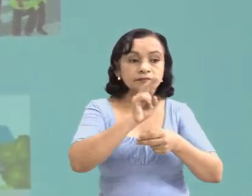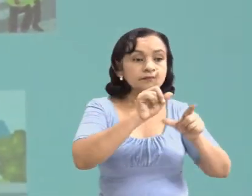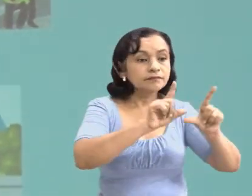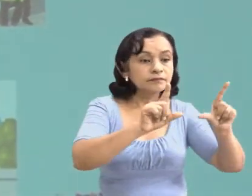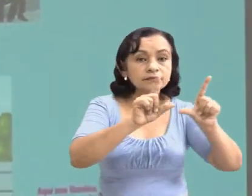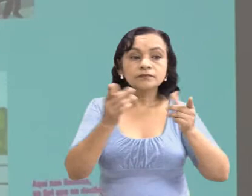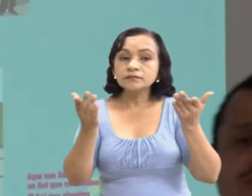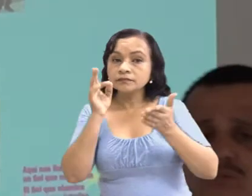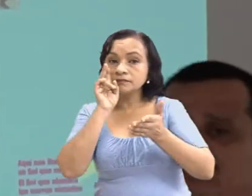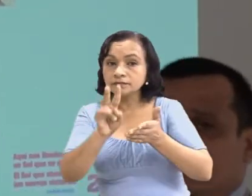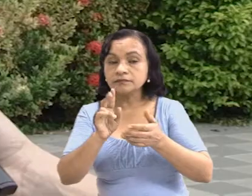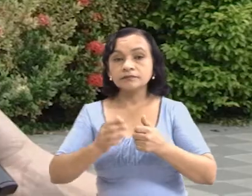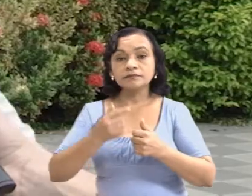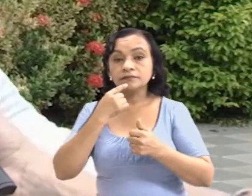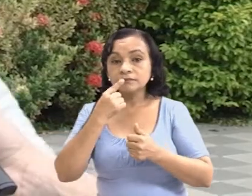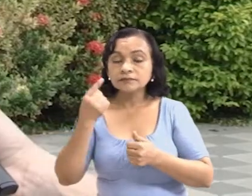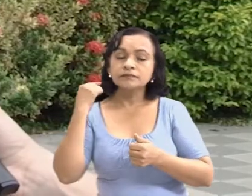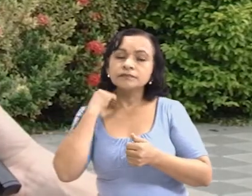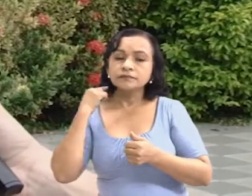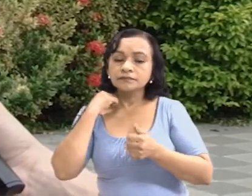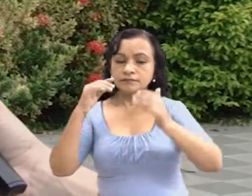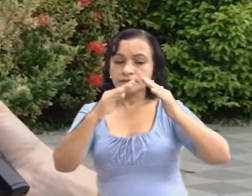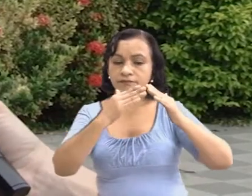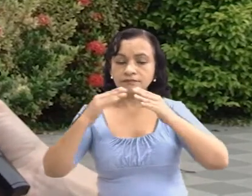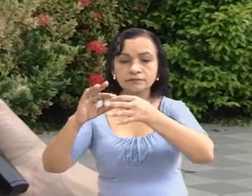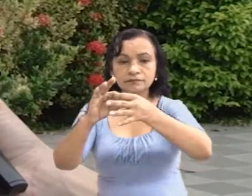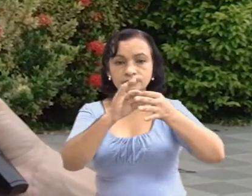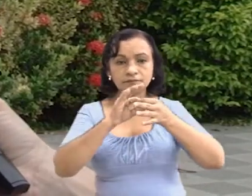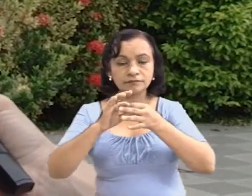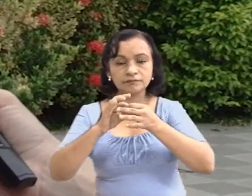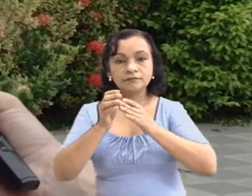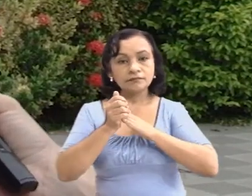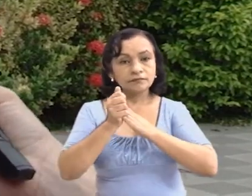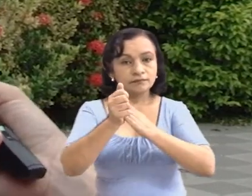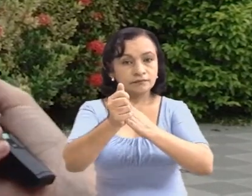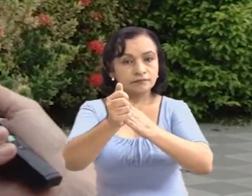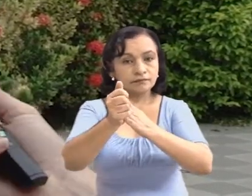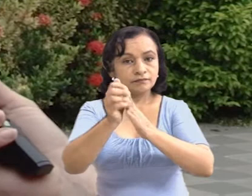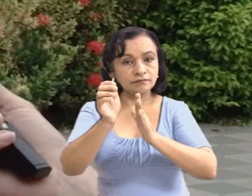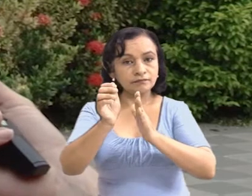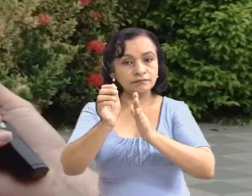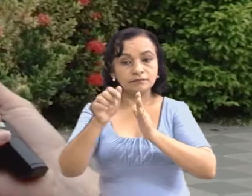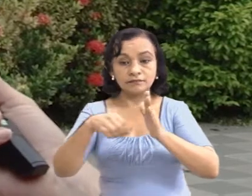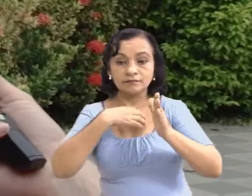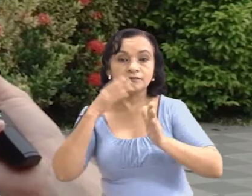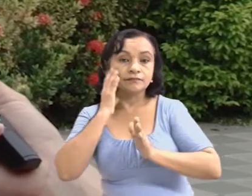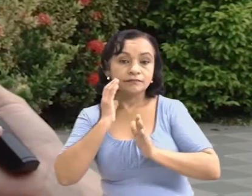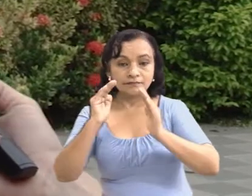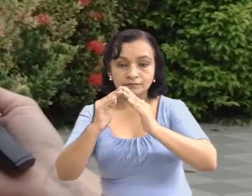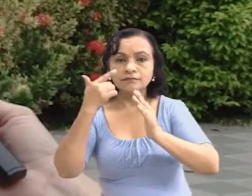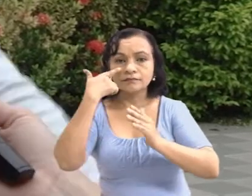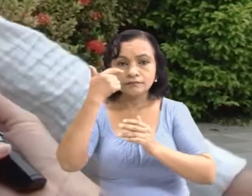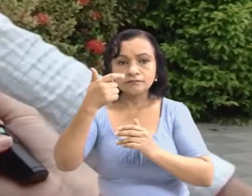el terreno, cómo está. Pero como te digo, siempre con la comunidad. No es igual un guía que un local que